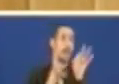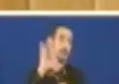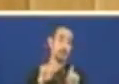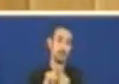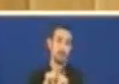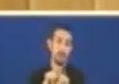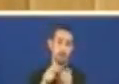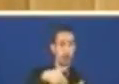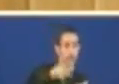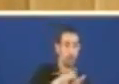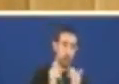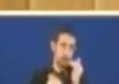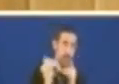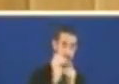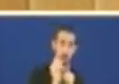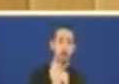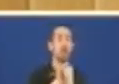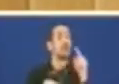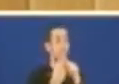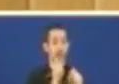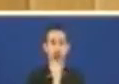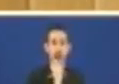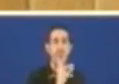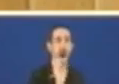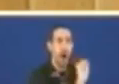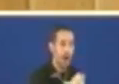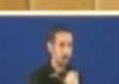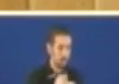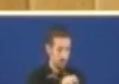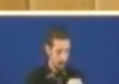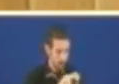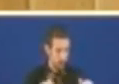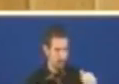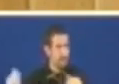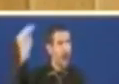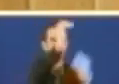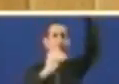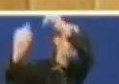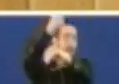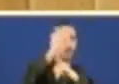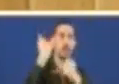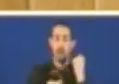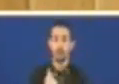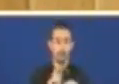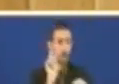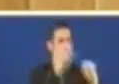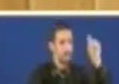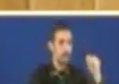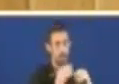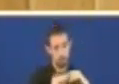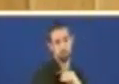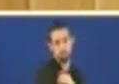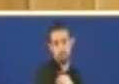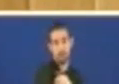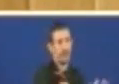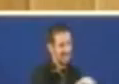pero ao cabo dos anos xa non sucedeu así. É dicir, ten os seus cartos inmobilizados nunha entidade, con